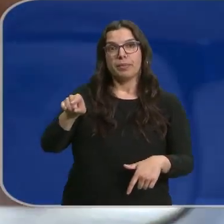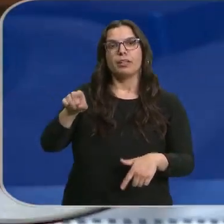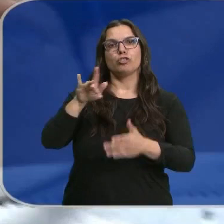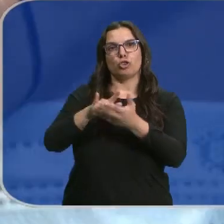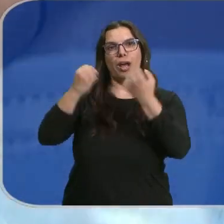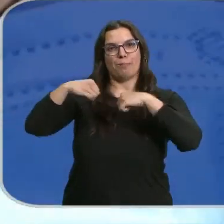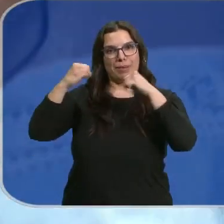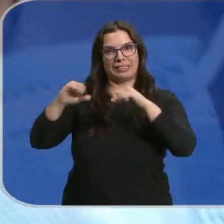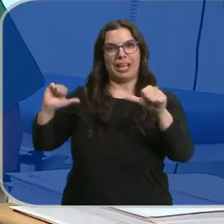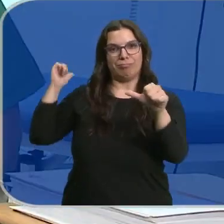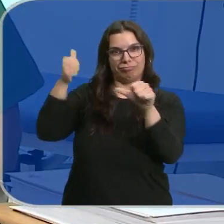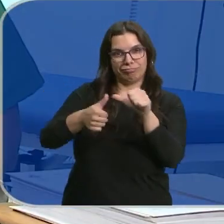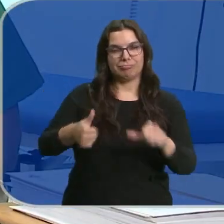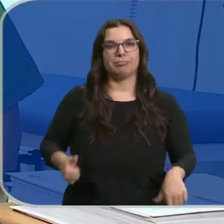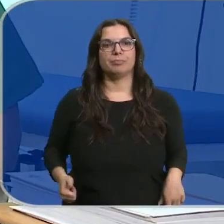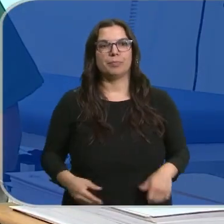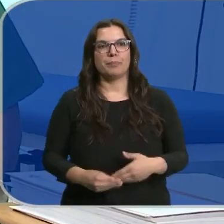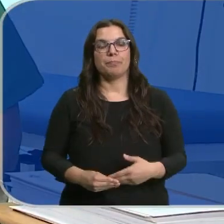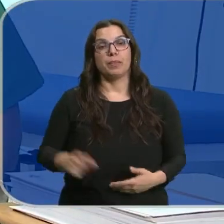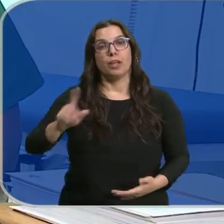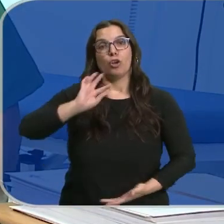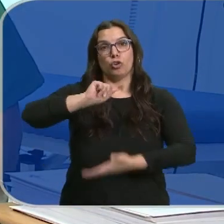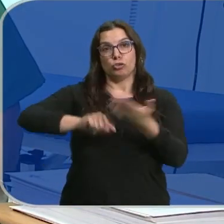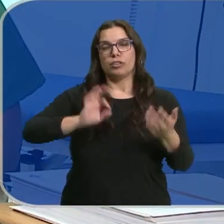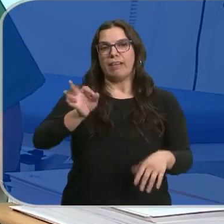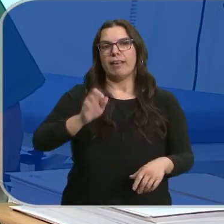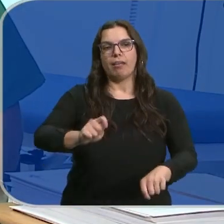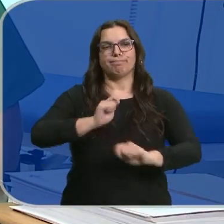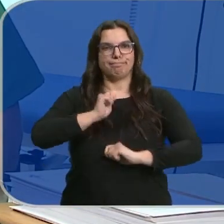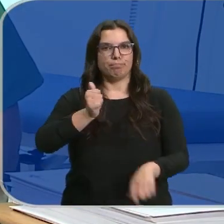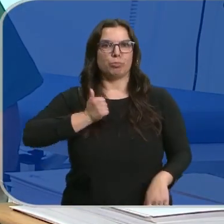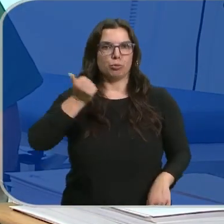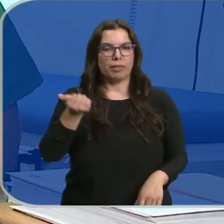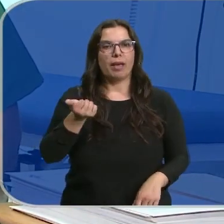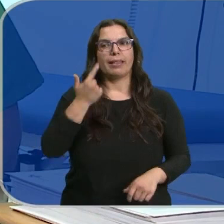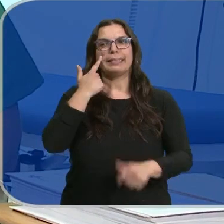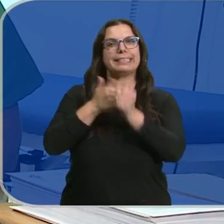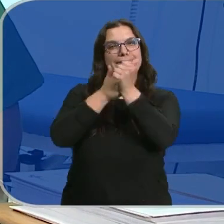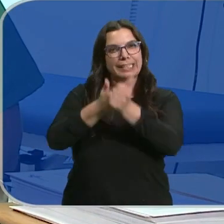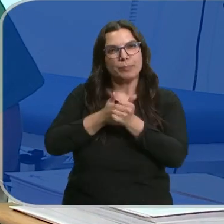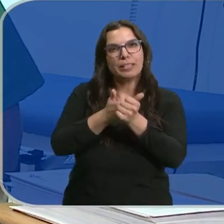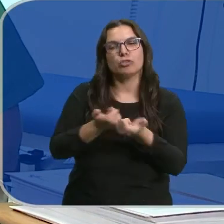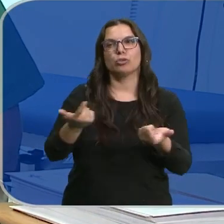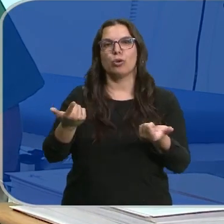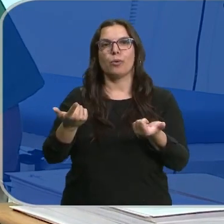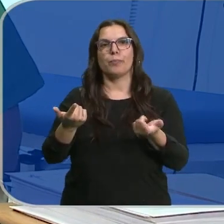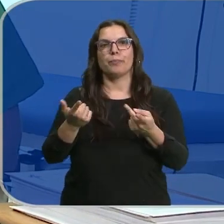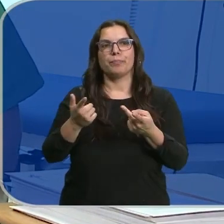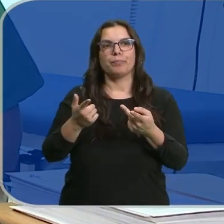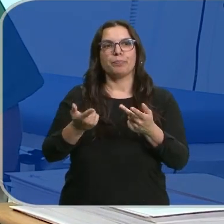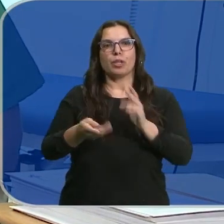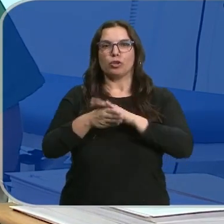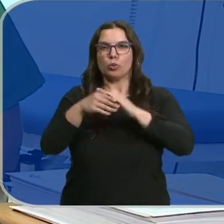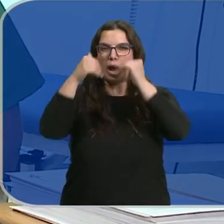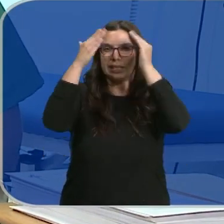el que hizo su residencia. Este contrato sí es verdad que nos da la oportunidad de hacer un seguimiento, de seguir actuando a